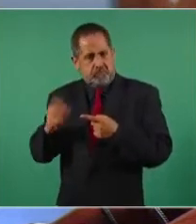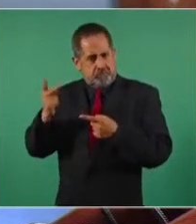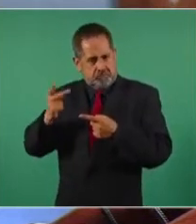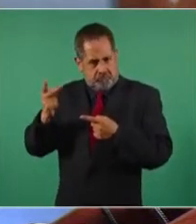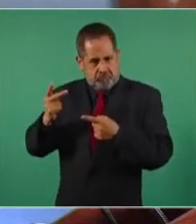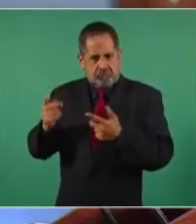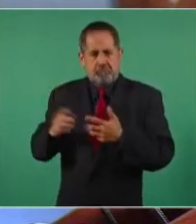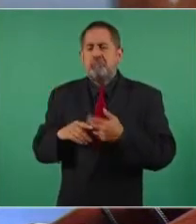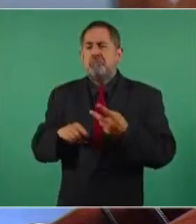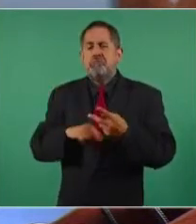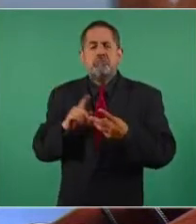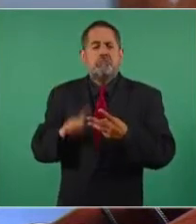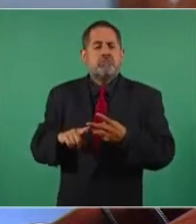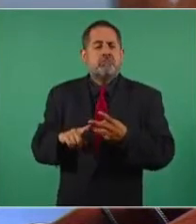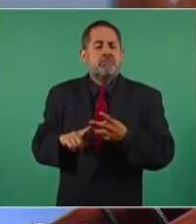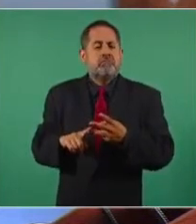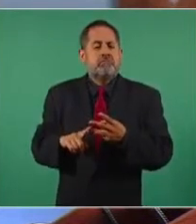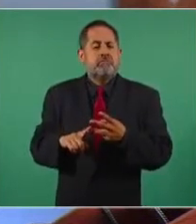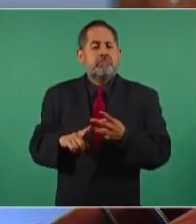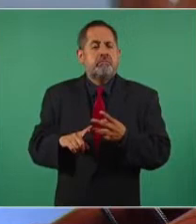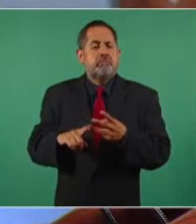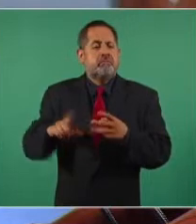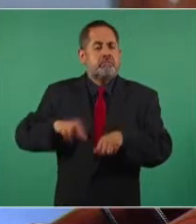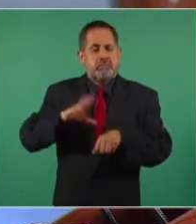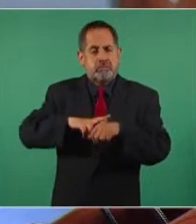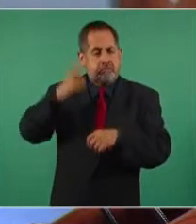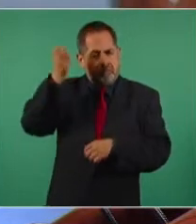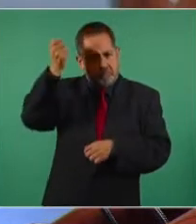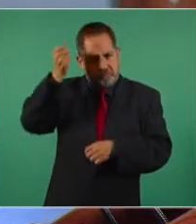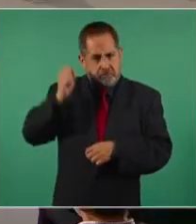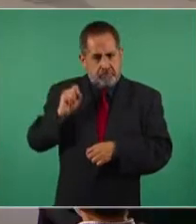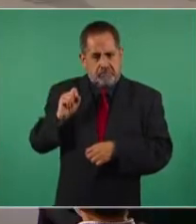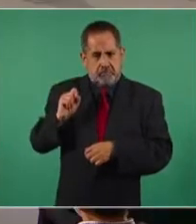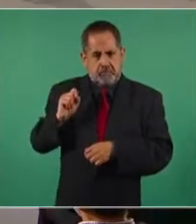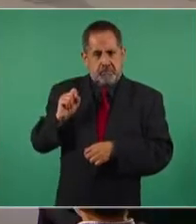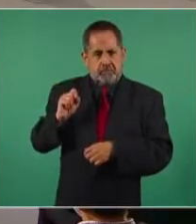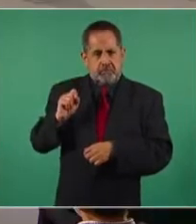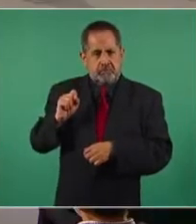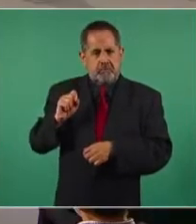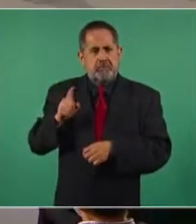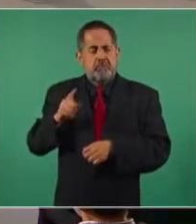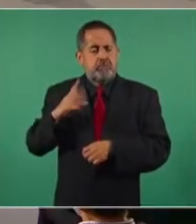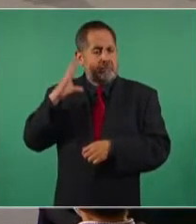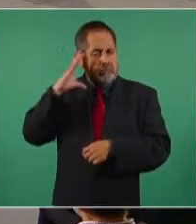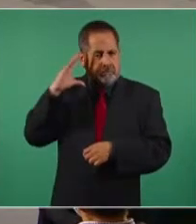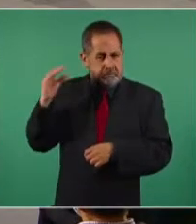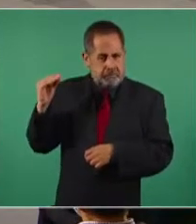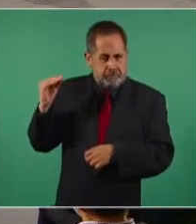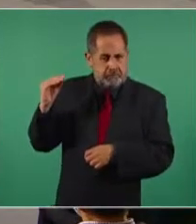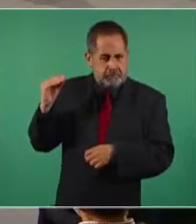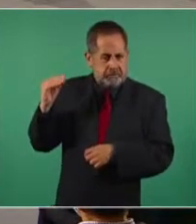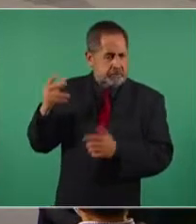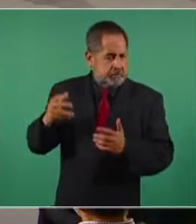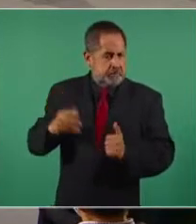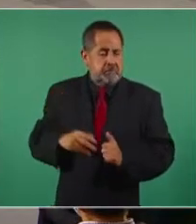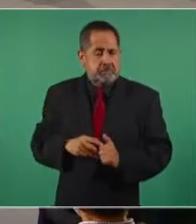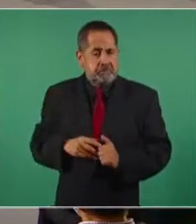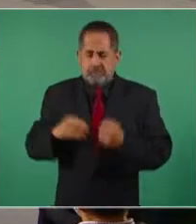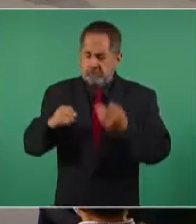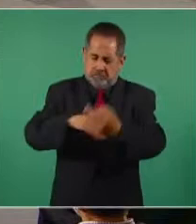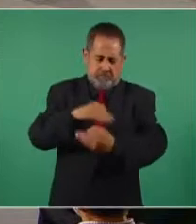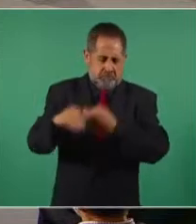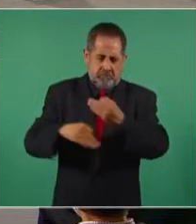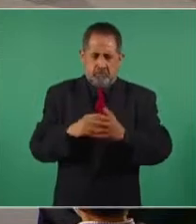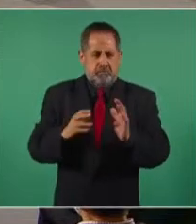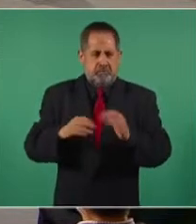el gobernador de sinaloa el gobernador de colima todos